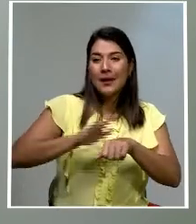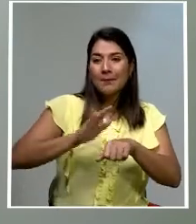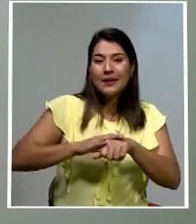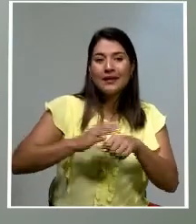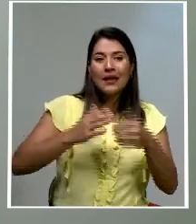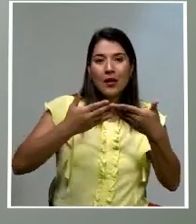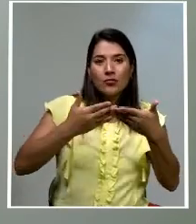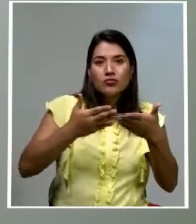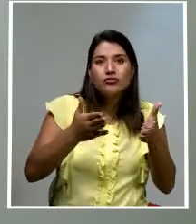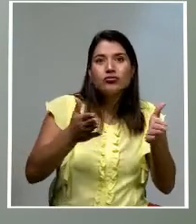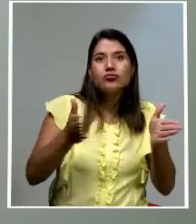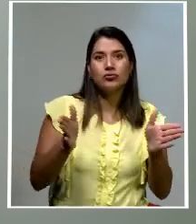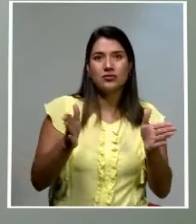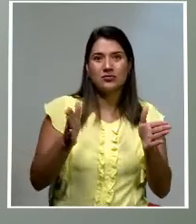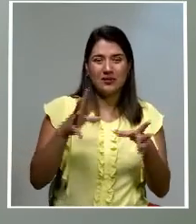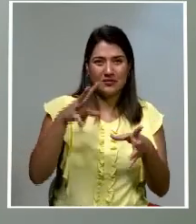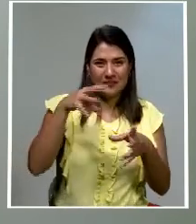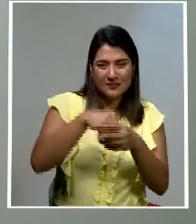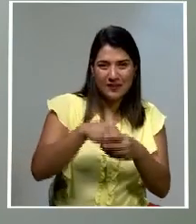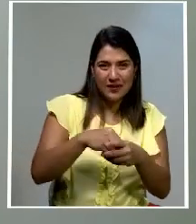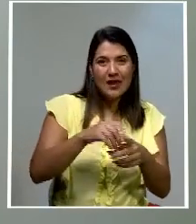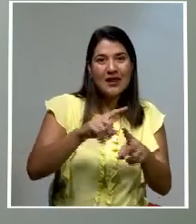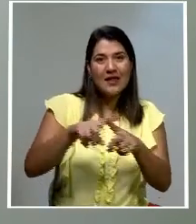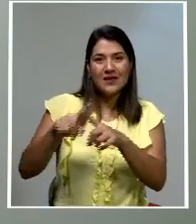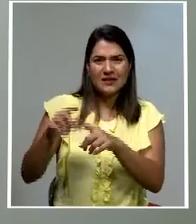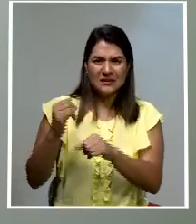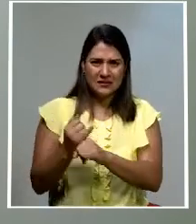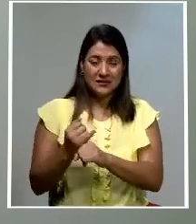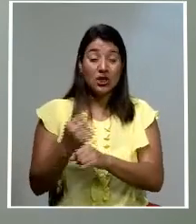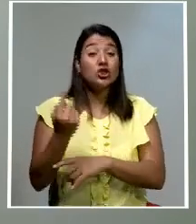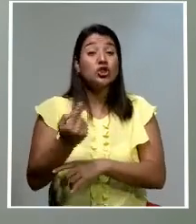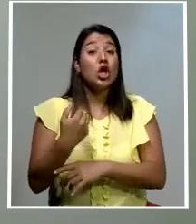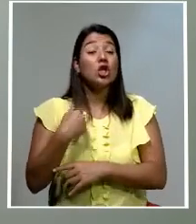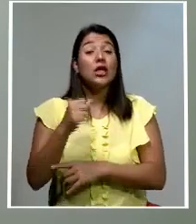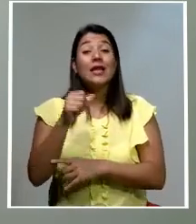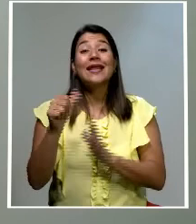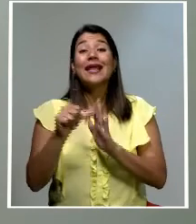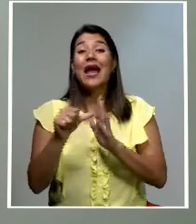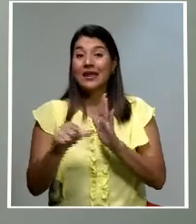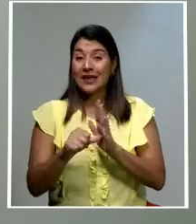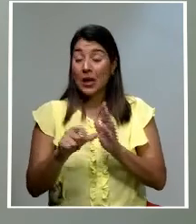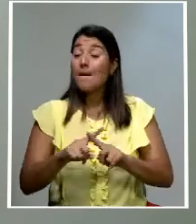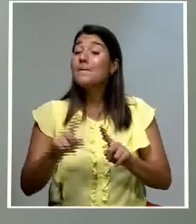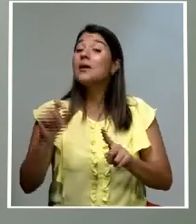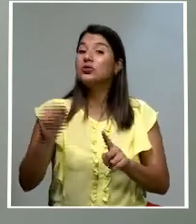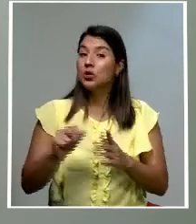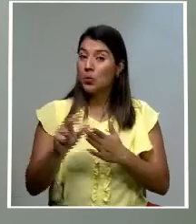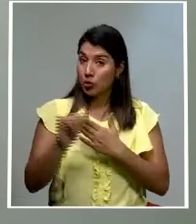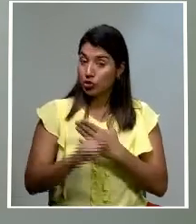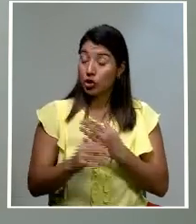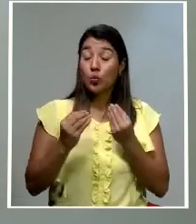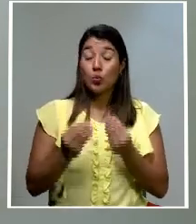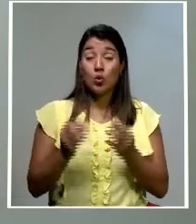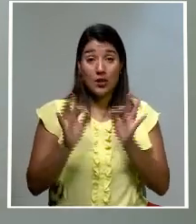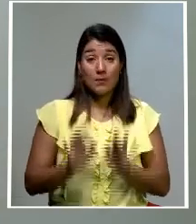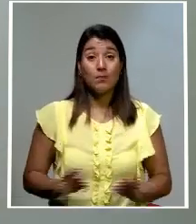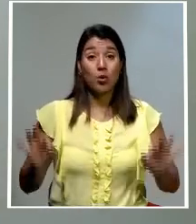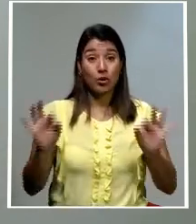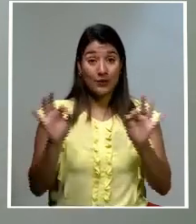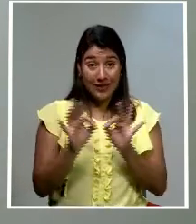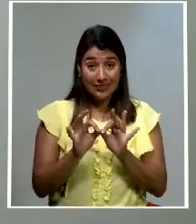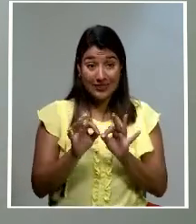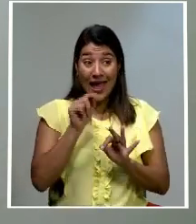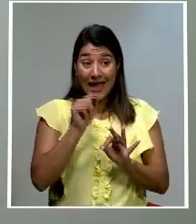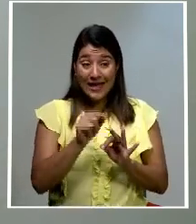amplio. Van a ser escasamente 10 artículos, pero sí es un proyecto de gran importancia que nos va a